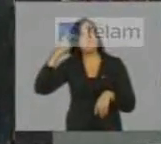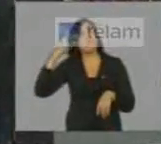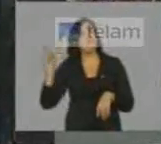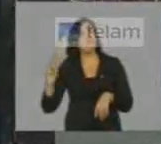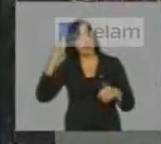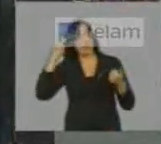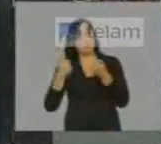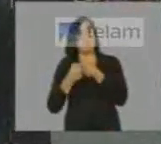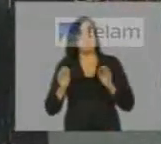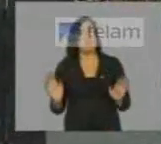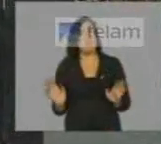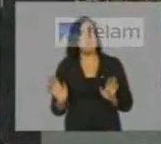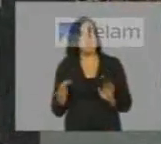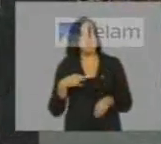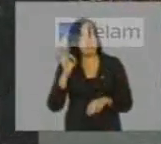también y